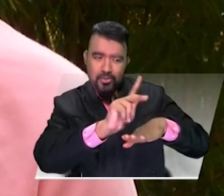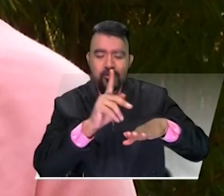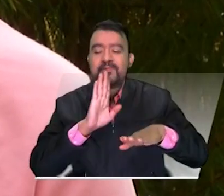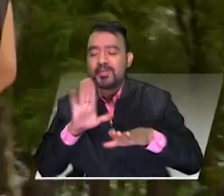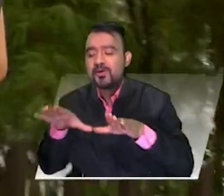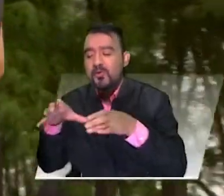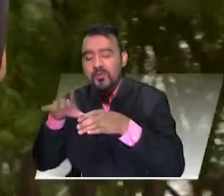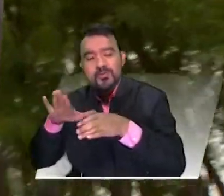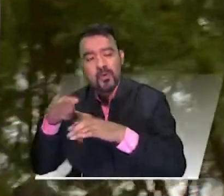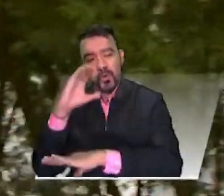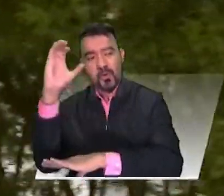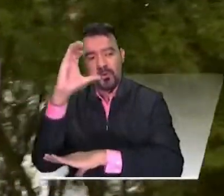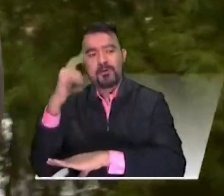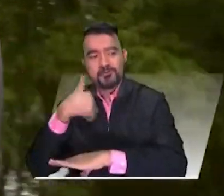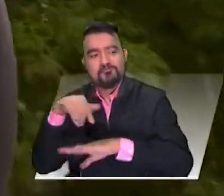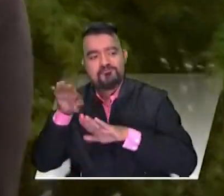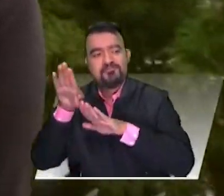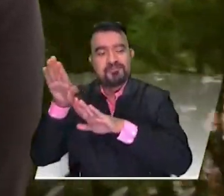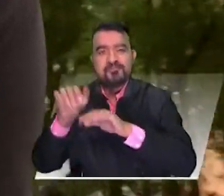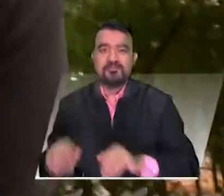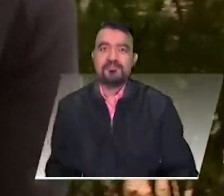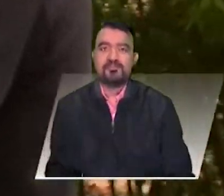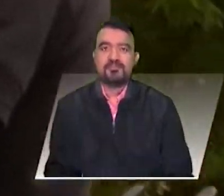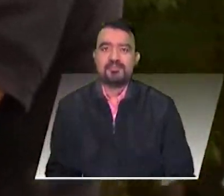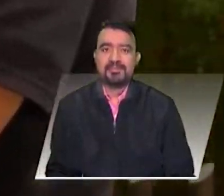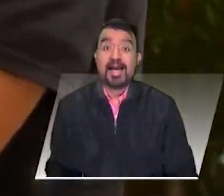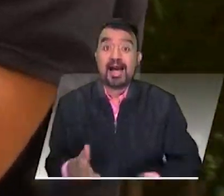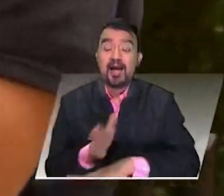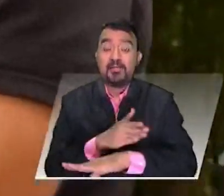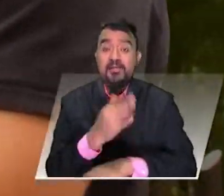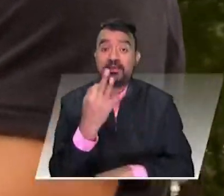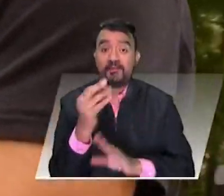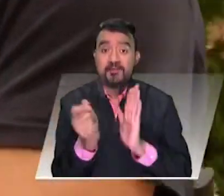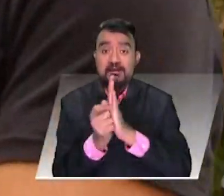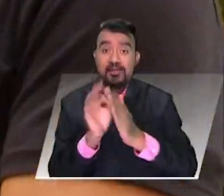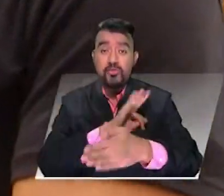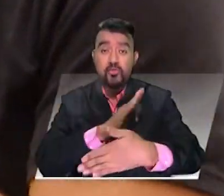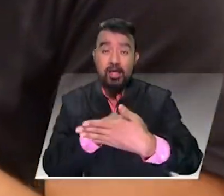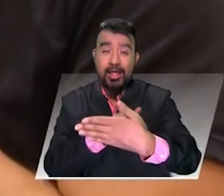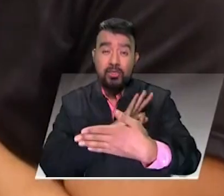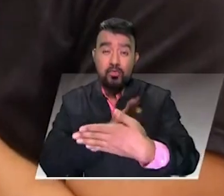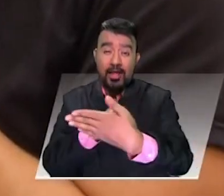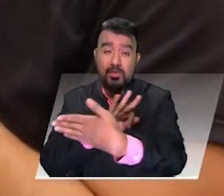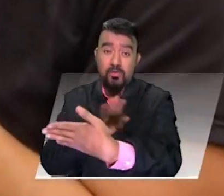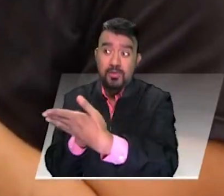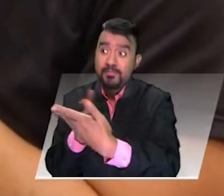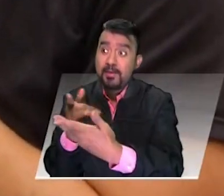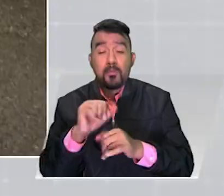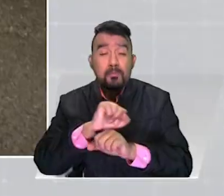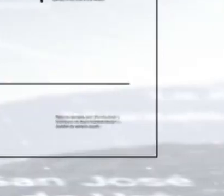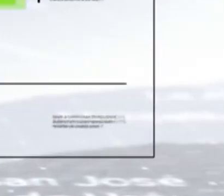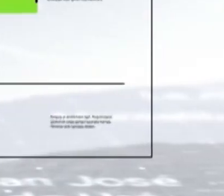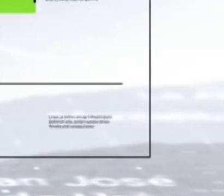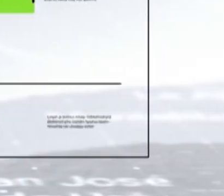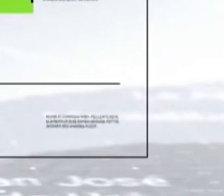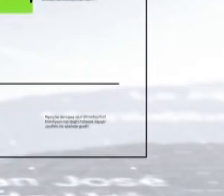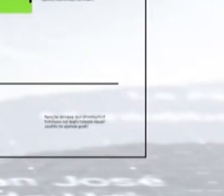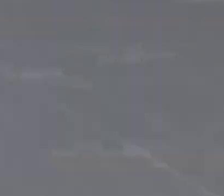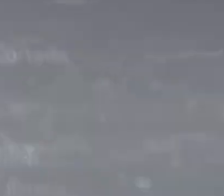equipo de colombia tres veces han presentado tutela y esta es la hora que no han recibido respuesta de la cancillería